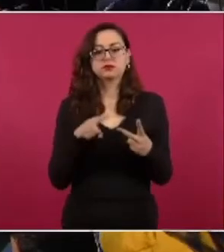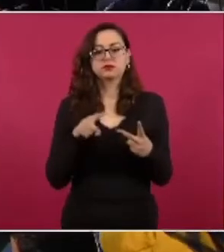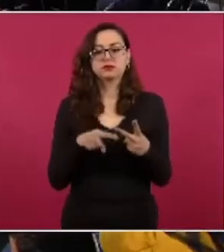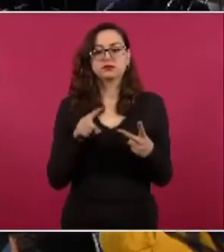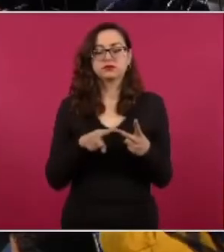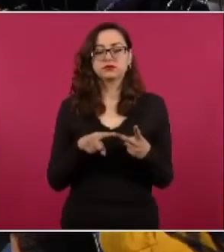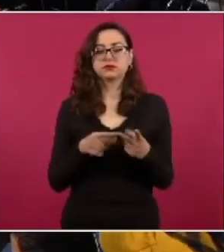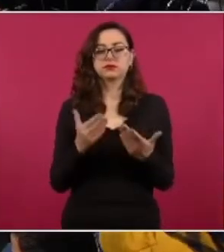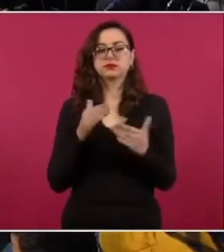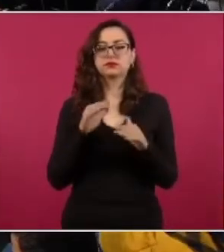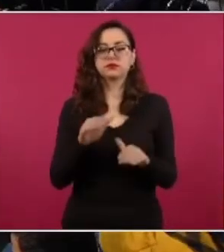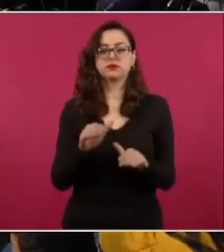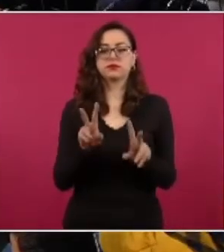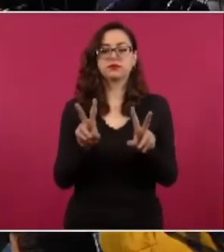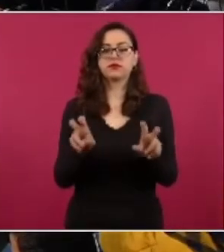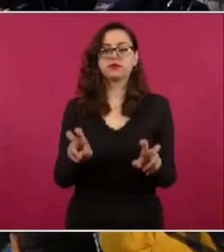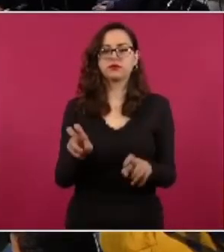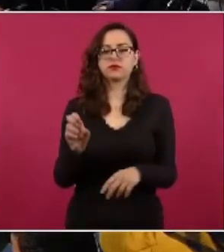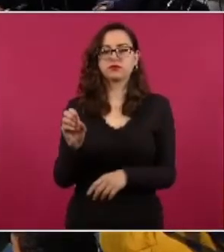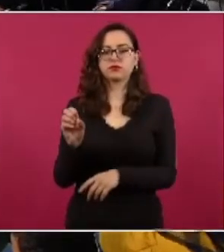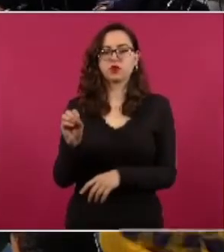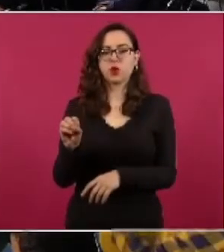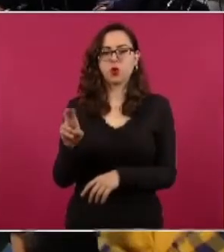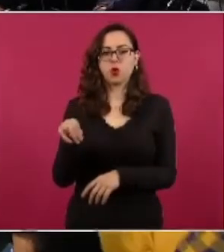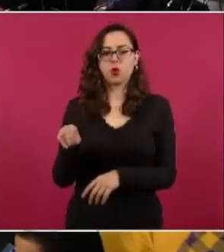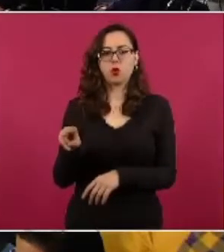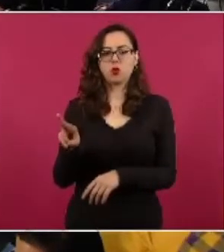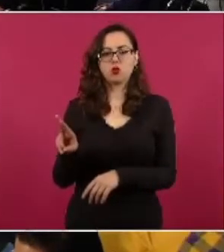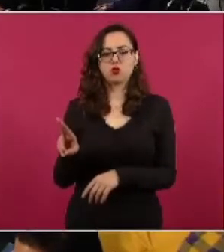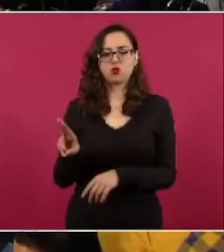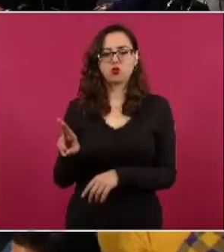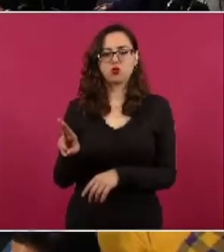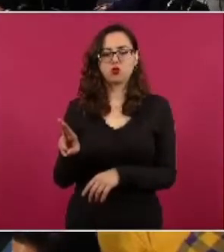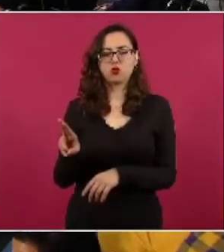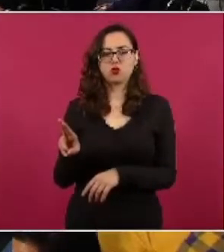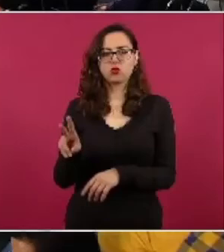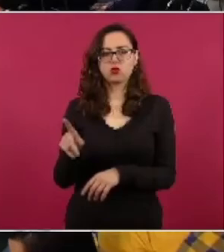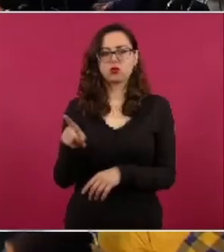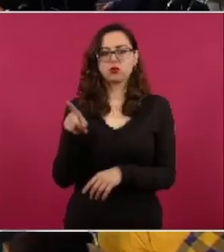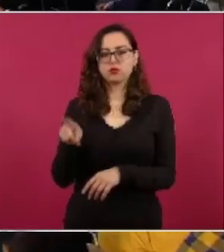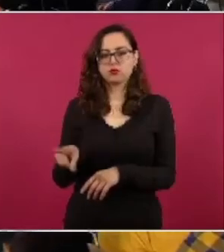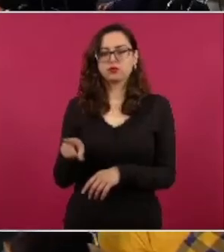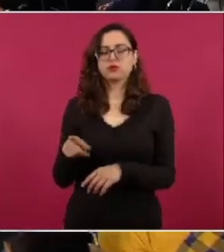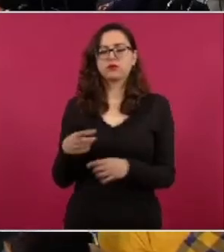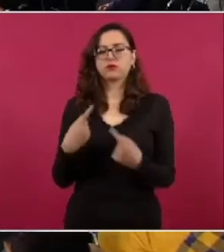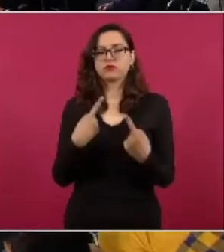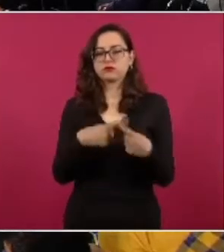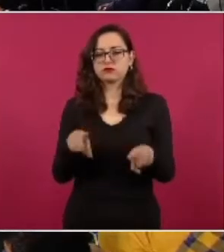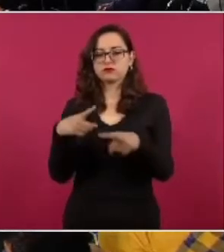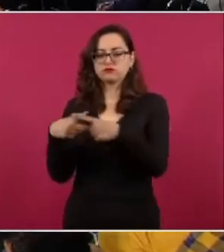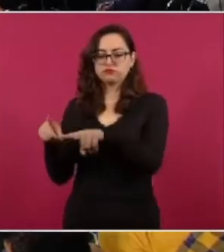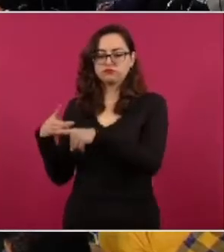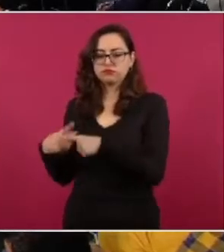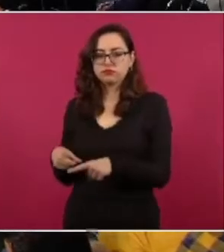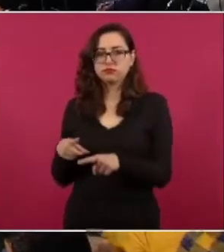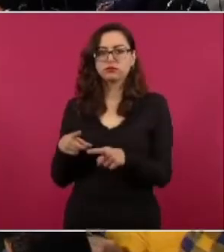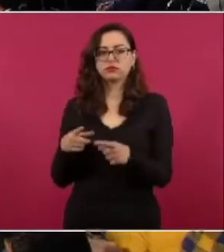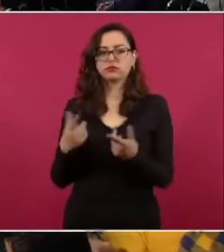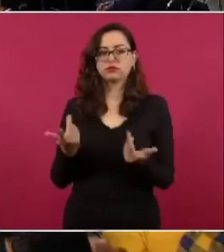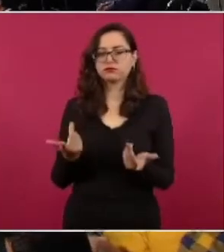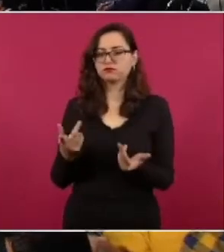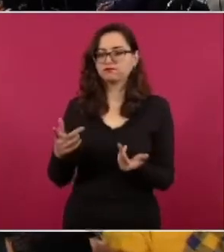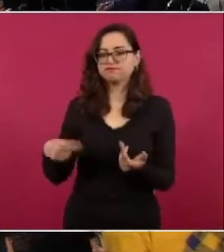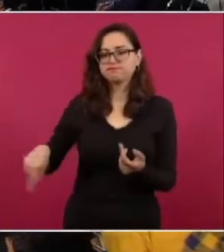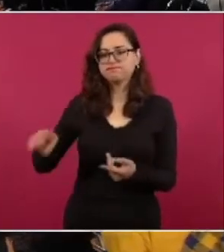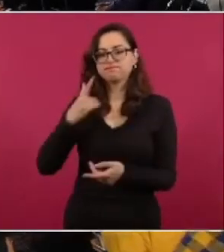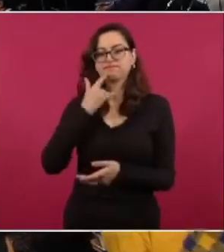a los usuarios de Resistencia de la UNUR, que junto con otras decenas de organizaciones democráticas y usuarios llevan más de 12 años luchando